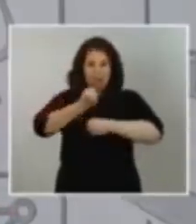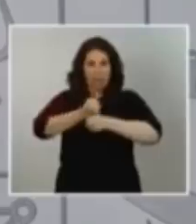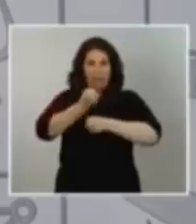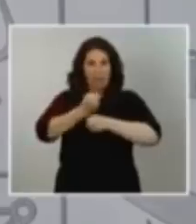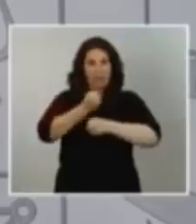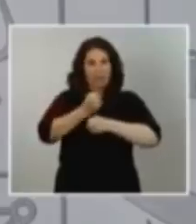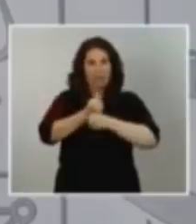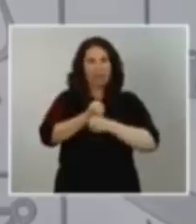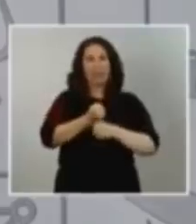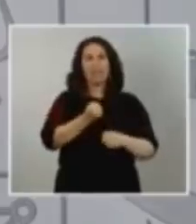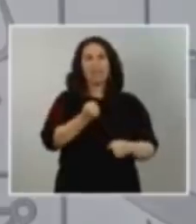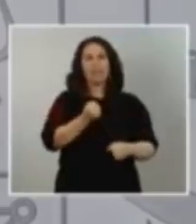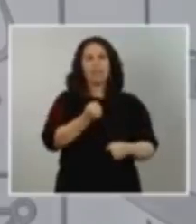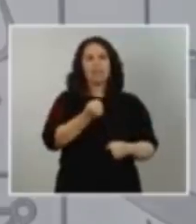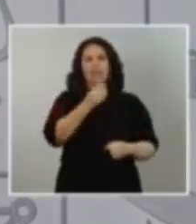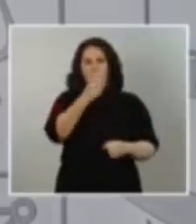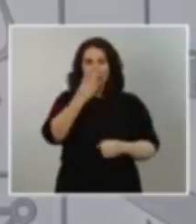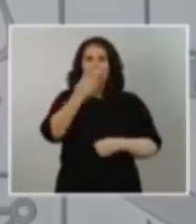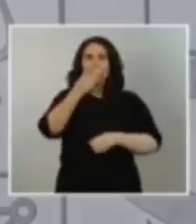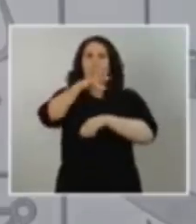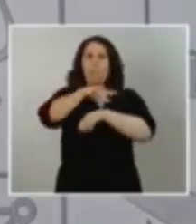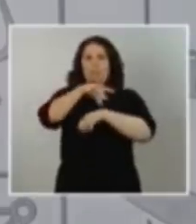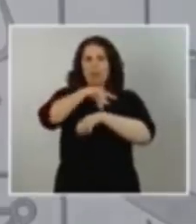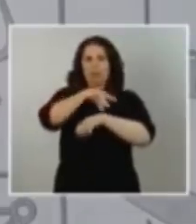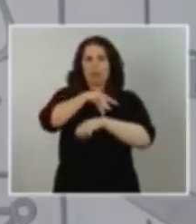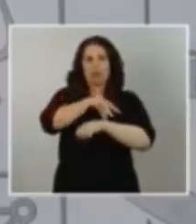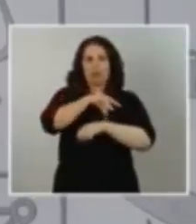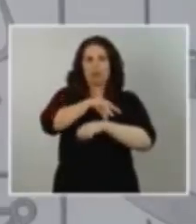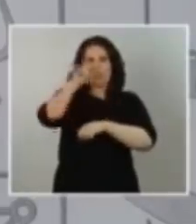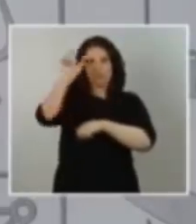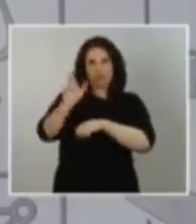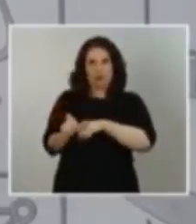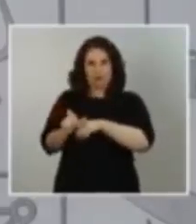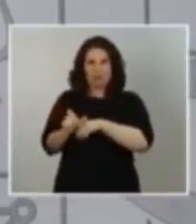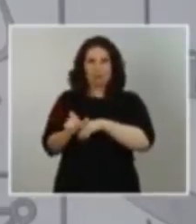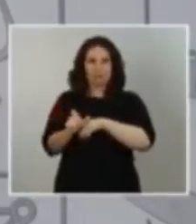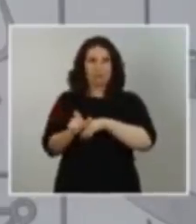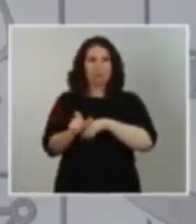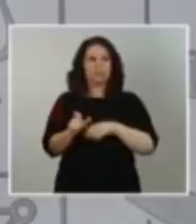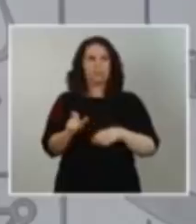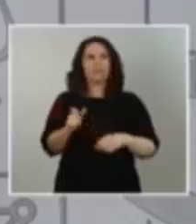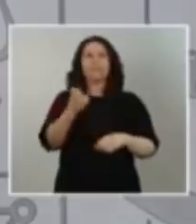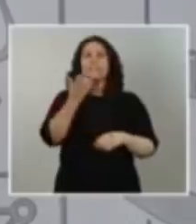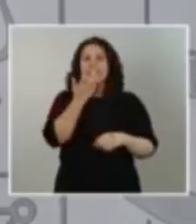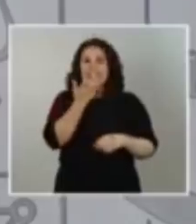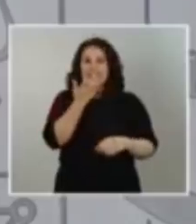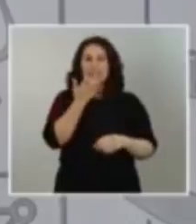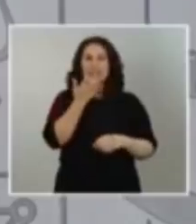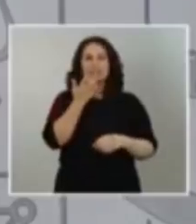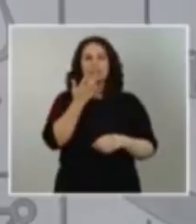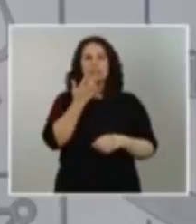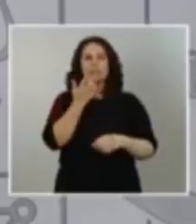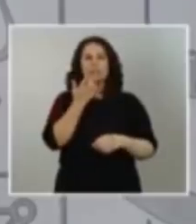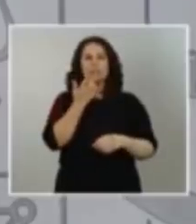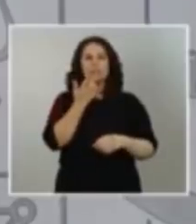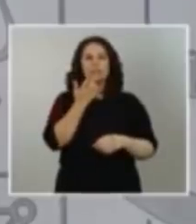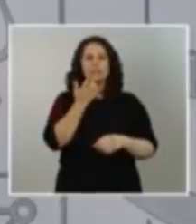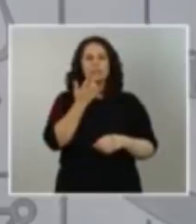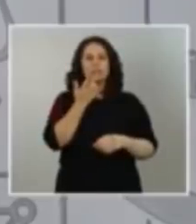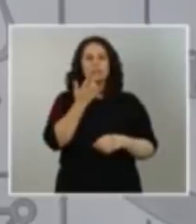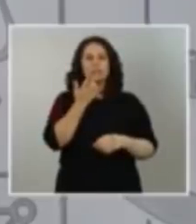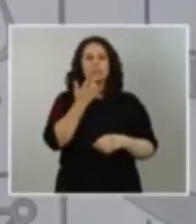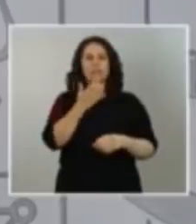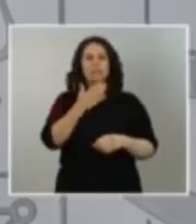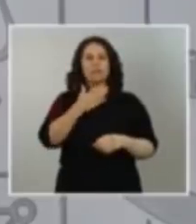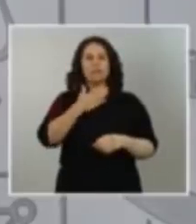médica facultativa que hace aquellas personas que tienen los servicios sanitarios a su cargo y que por tanto